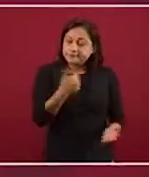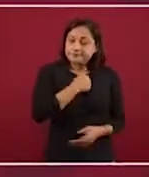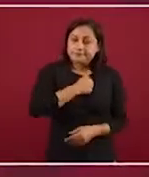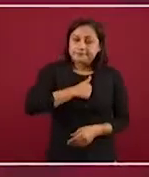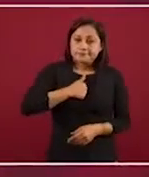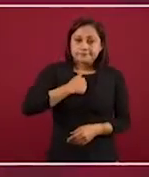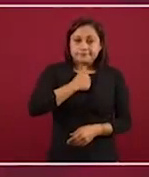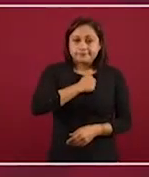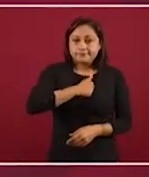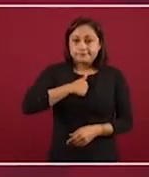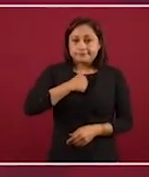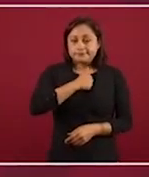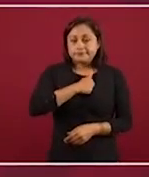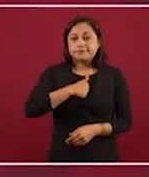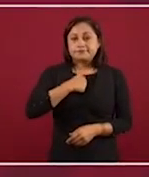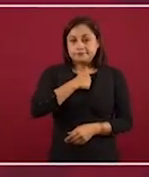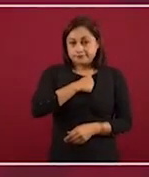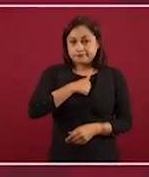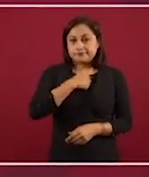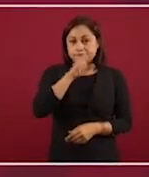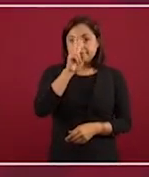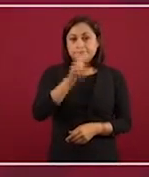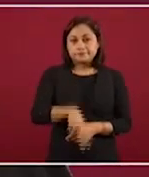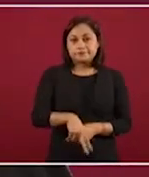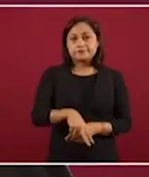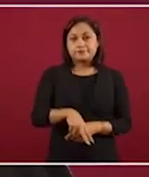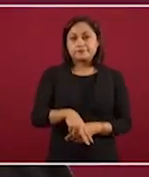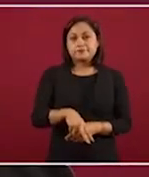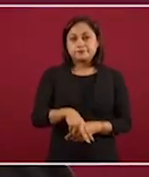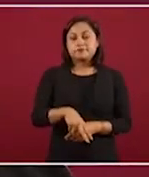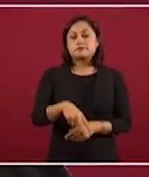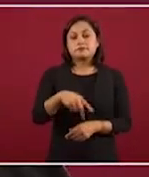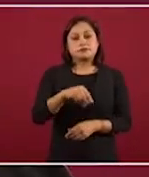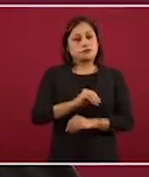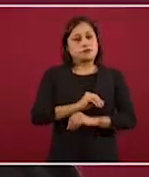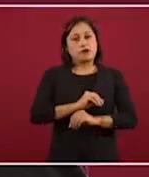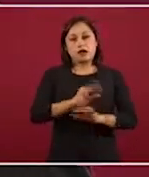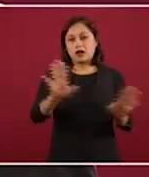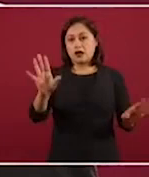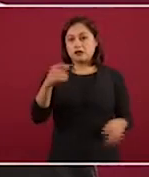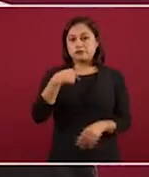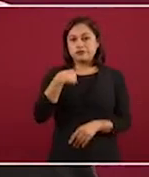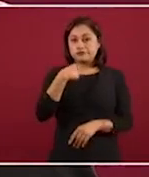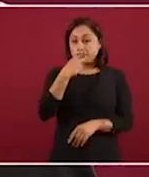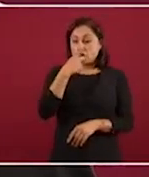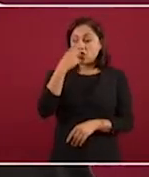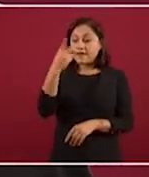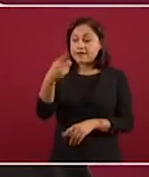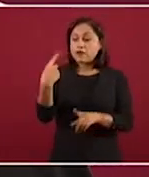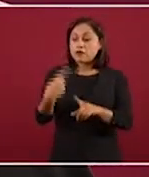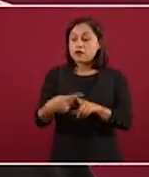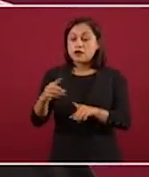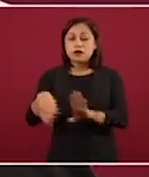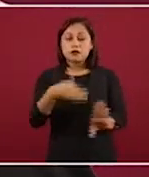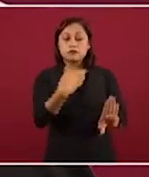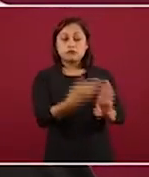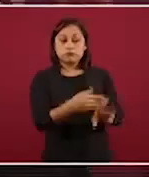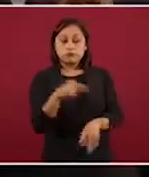esa agresión y desde luego repruebo esa actitud